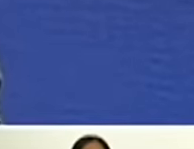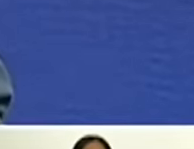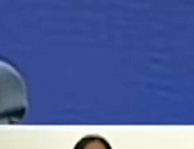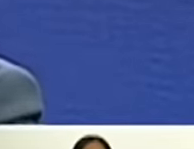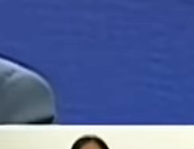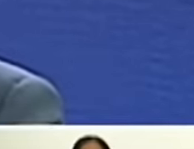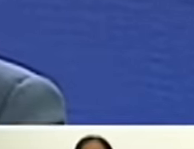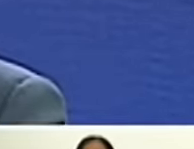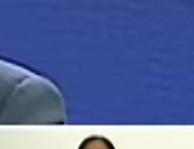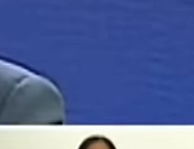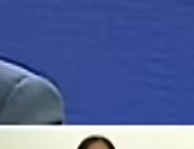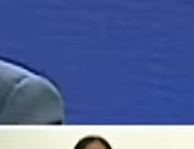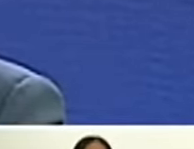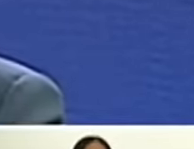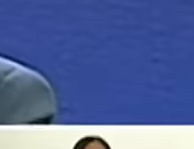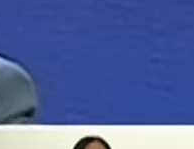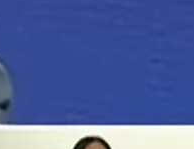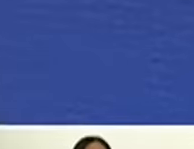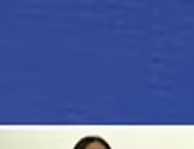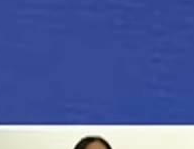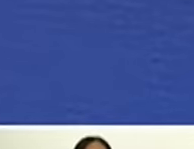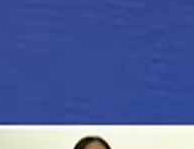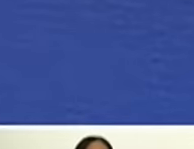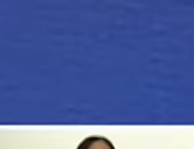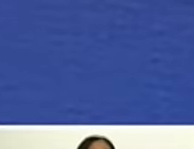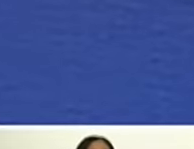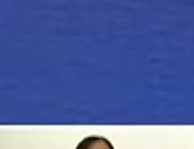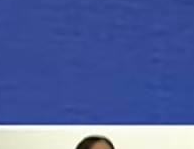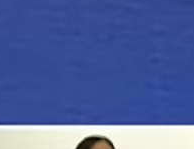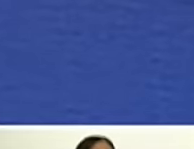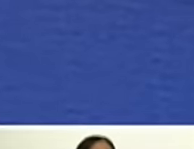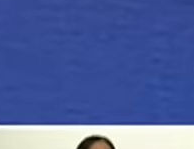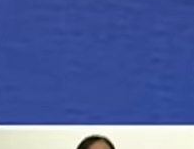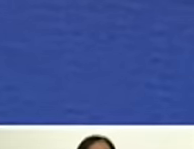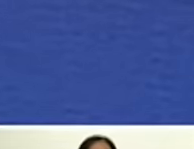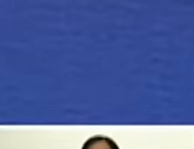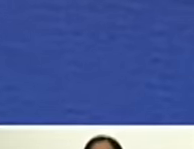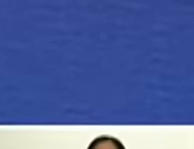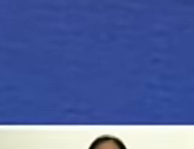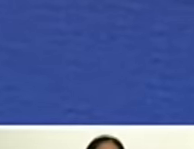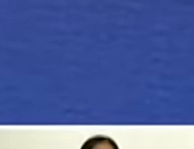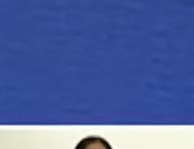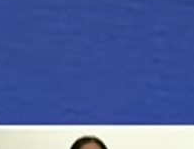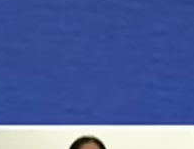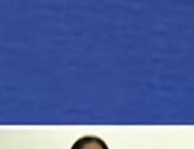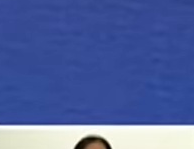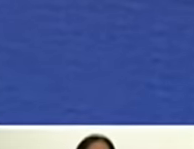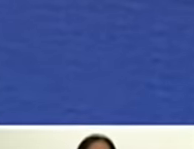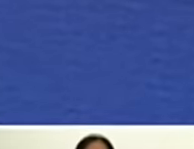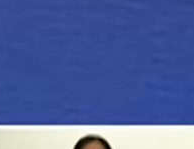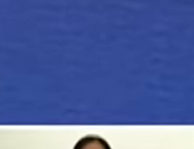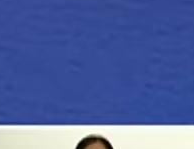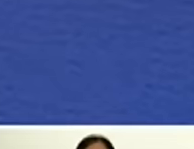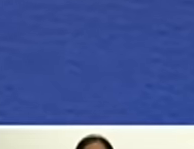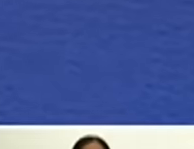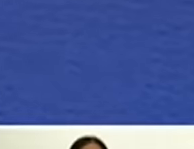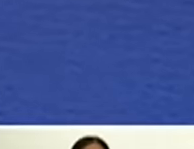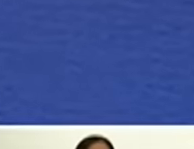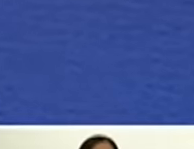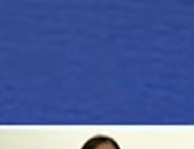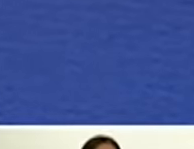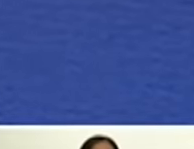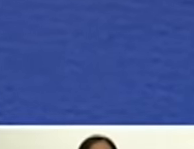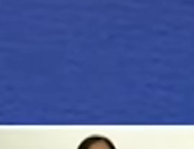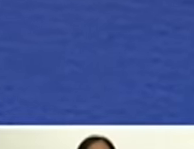buena gente. Ah, ese catirito buena gente. ¿Quién es ese catirito? Un biólogo, chico. No, vale, el tipo está recorriendo las tierras de